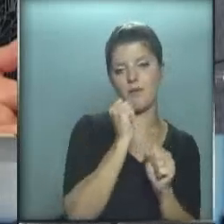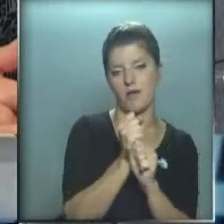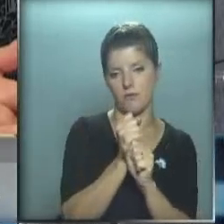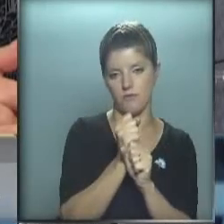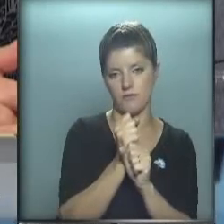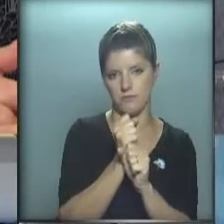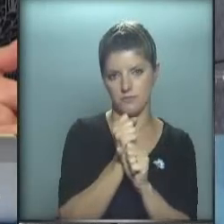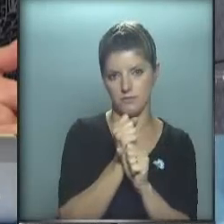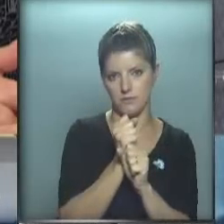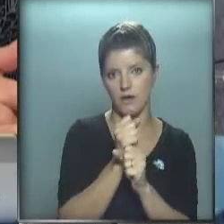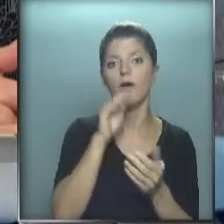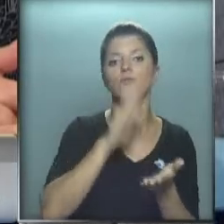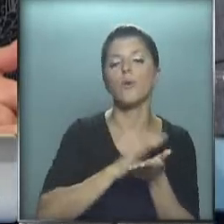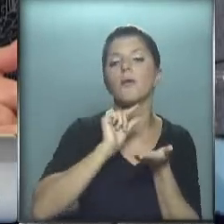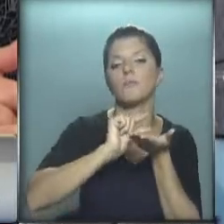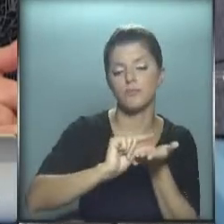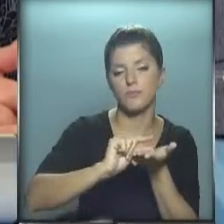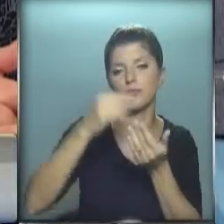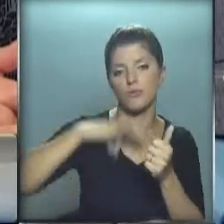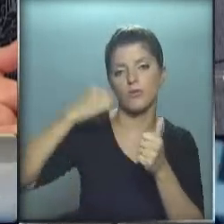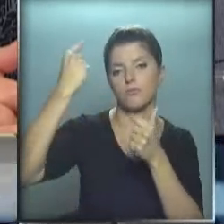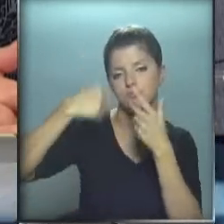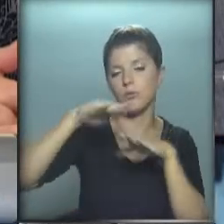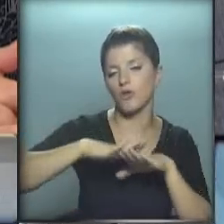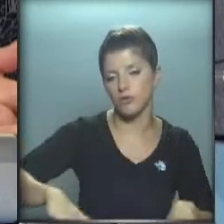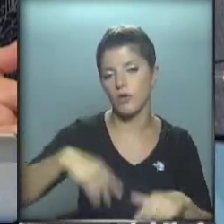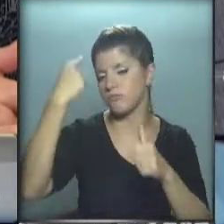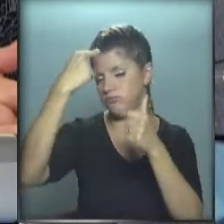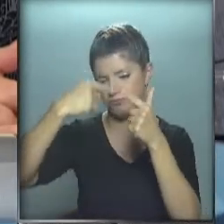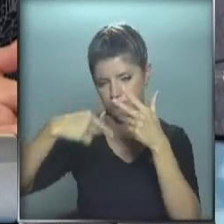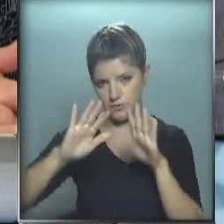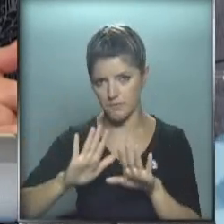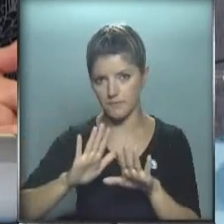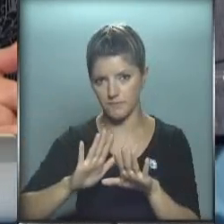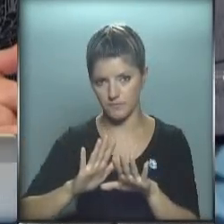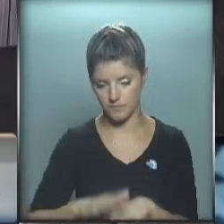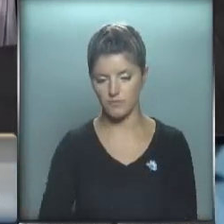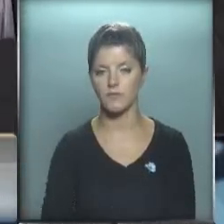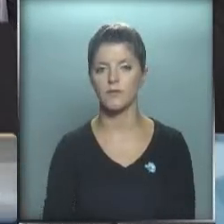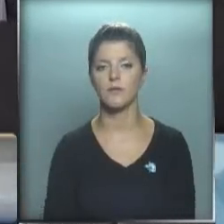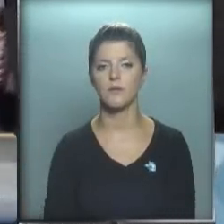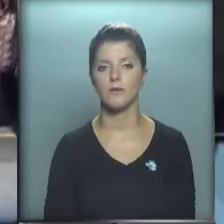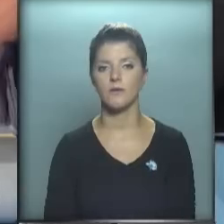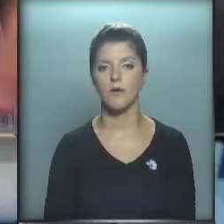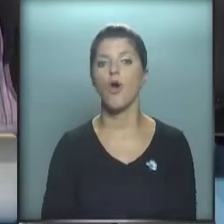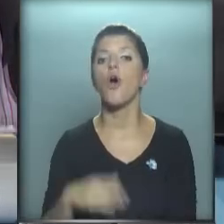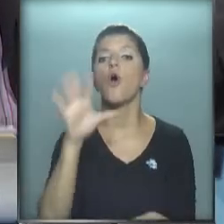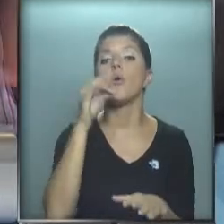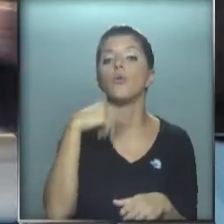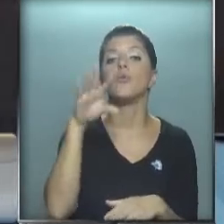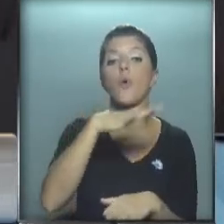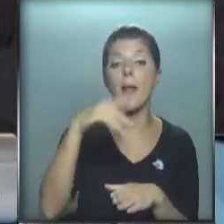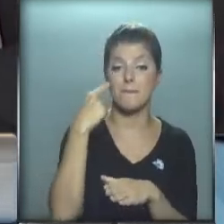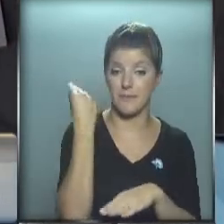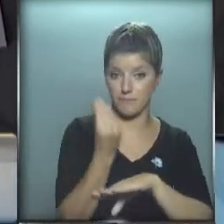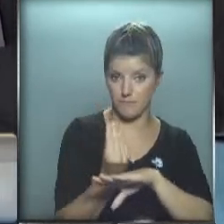términos de de subvenciones sobre los los niños Por ejemplo o de de de alojamiento Bueno